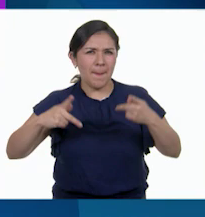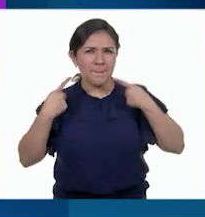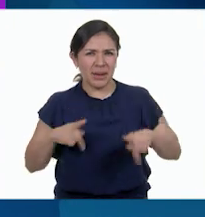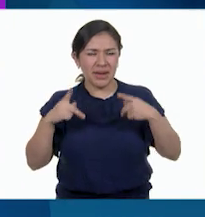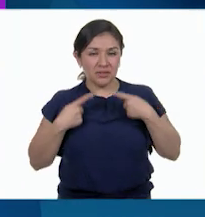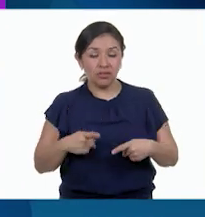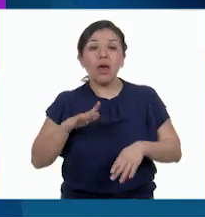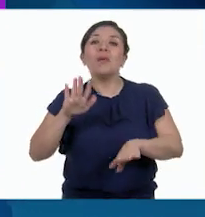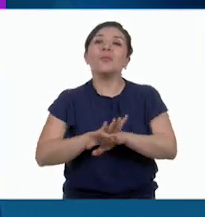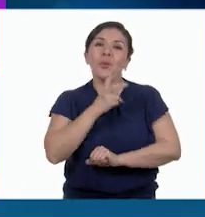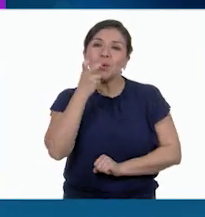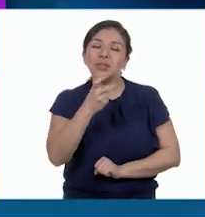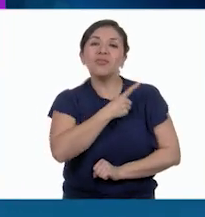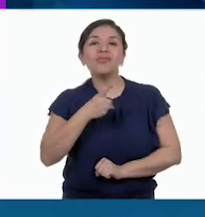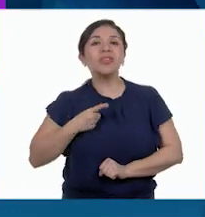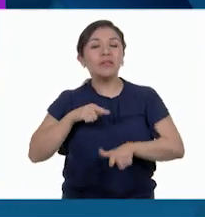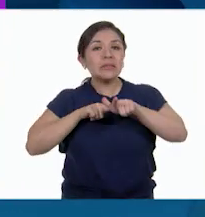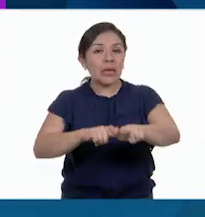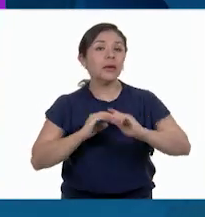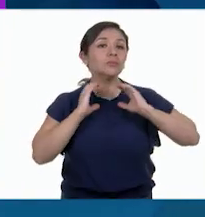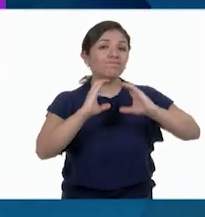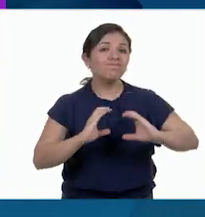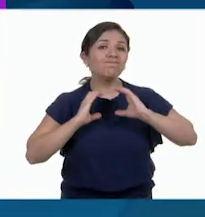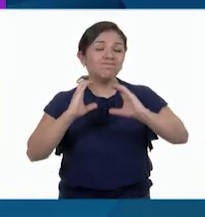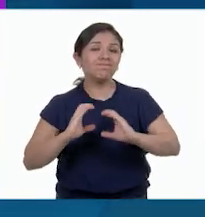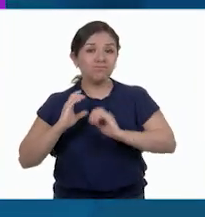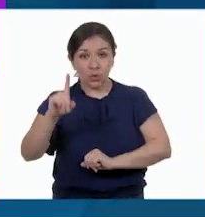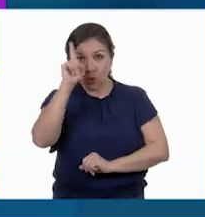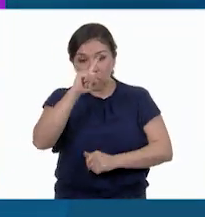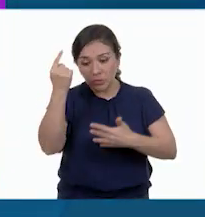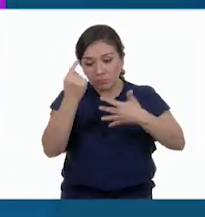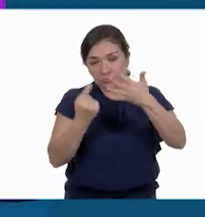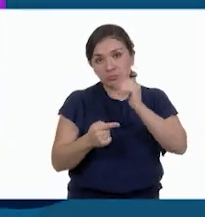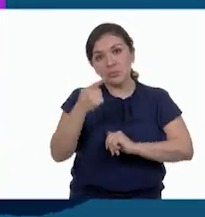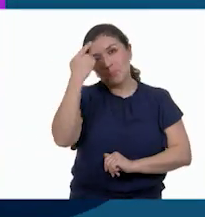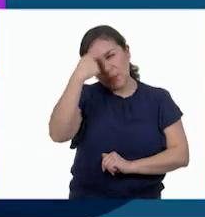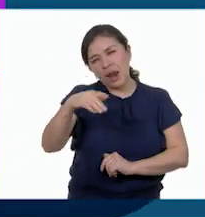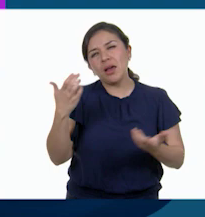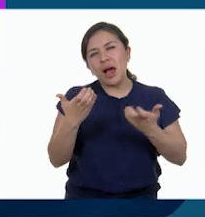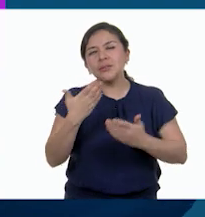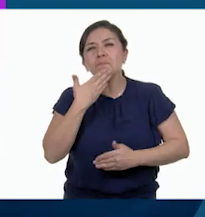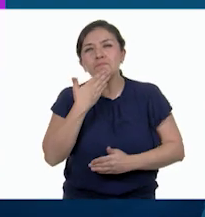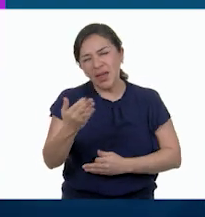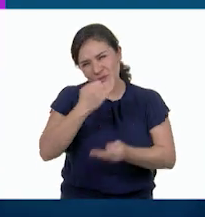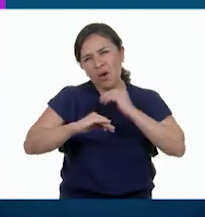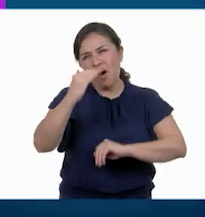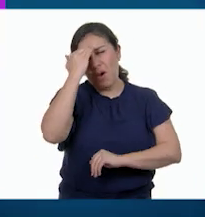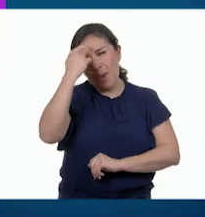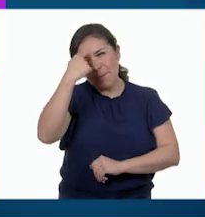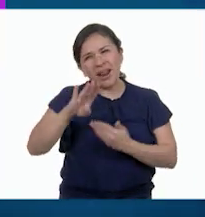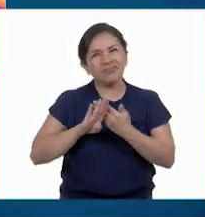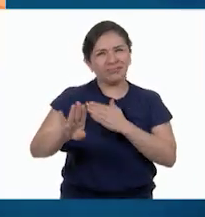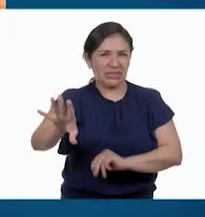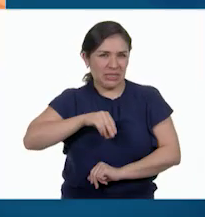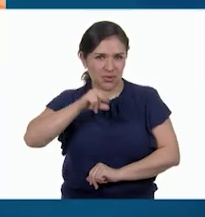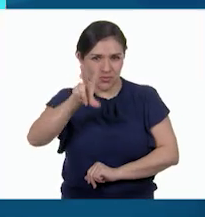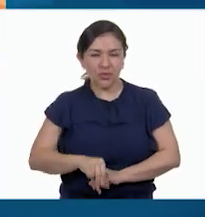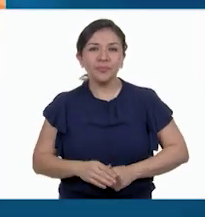personas. Por eso hay que continuar cuidándonos siguiendo las buenas prácticas que ya todos conocemos para evitar contagiarnos.